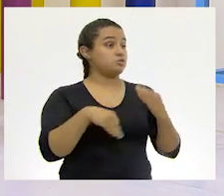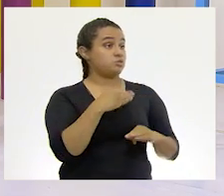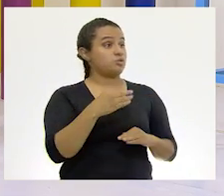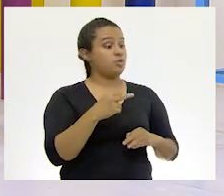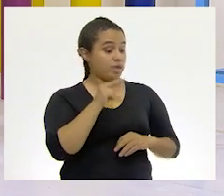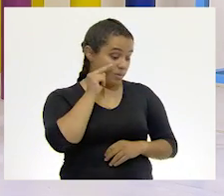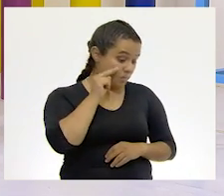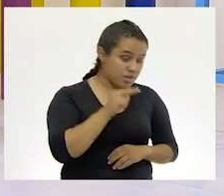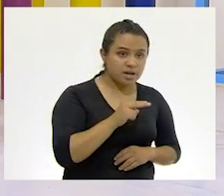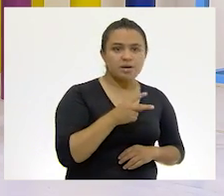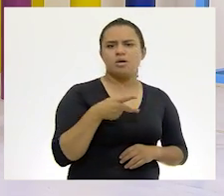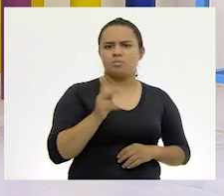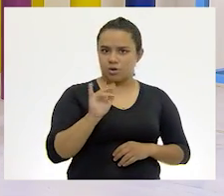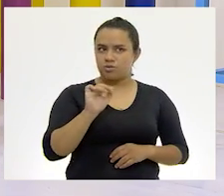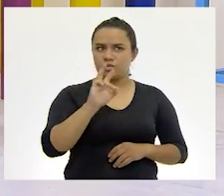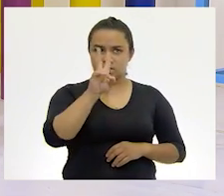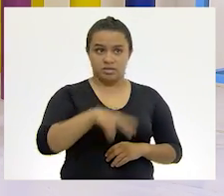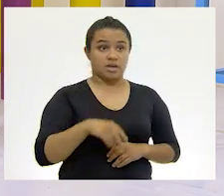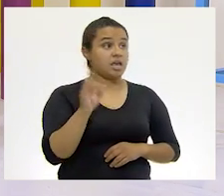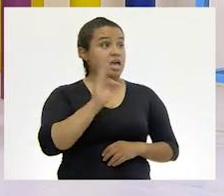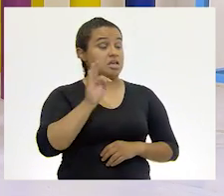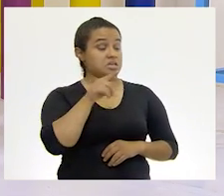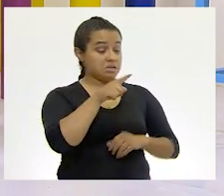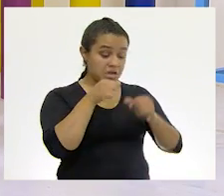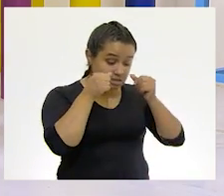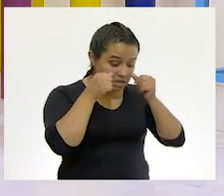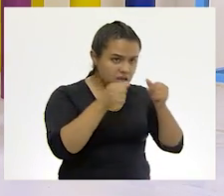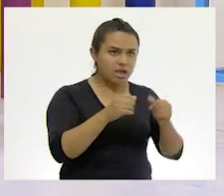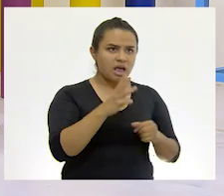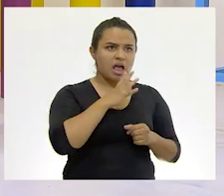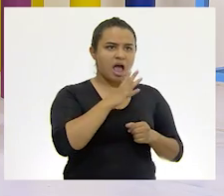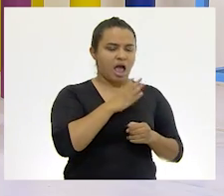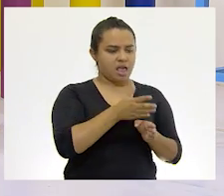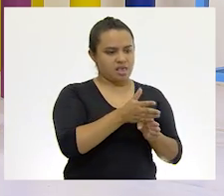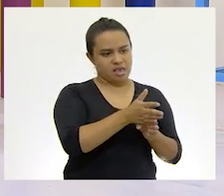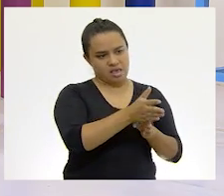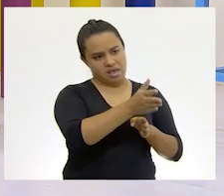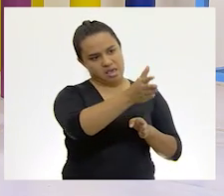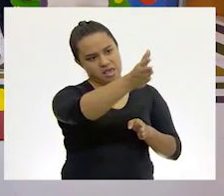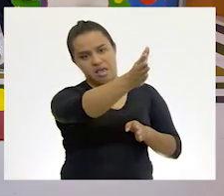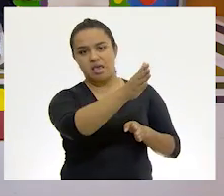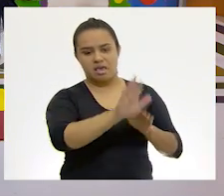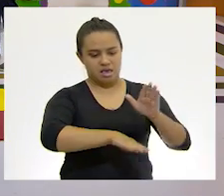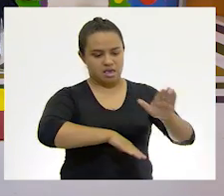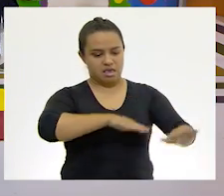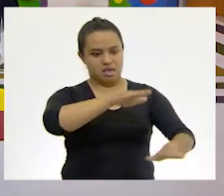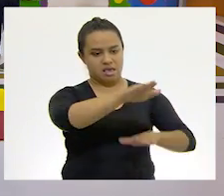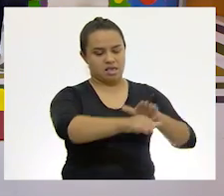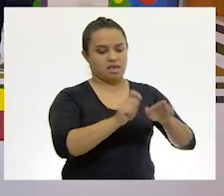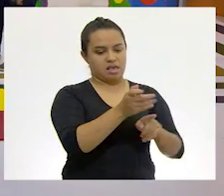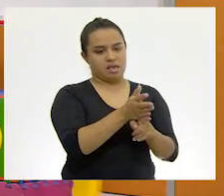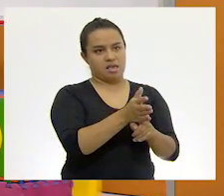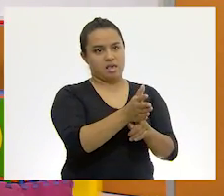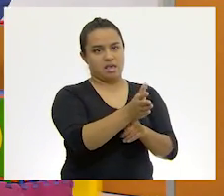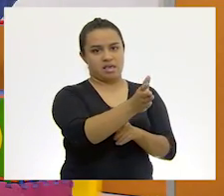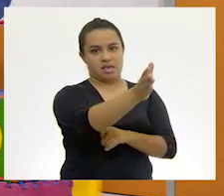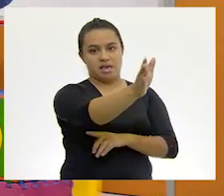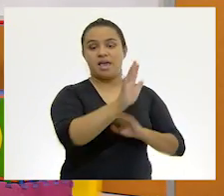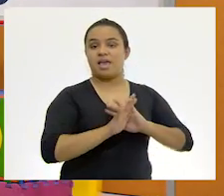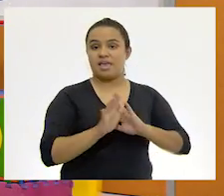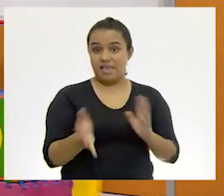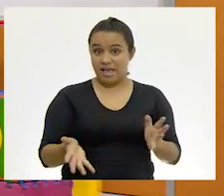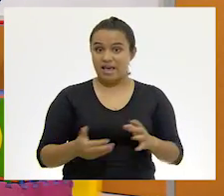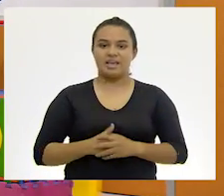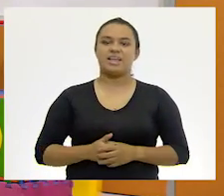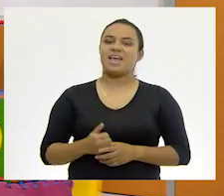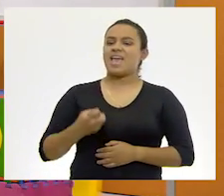en ello, pero es cierto, si ponemos mucha atención, ahí hay una línea ya trazada. ¡Exacto! Surcaron el camino. ¡Surcaron el camino!